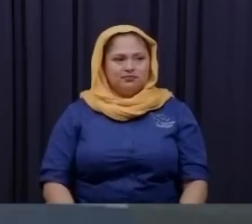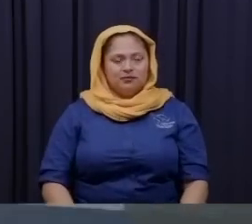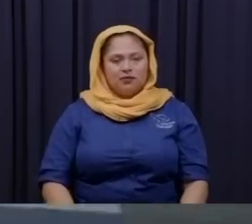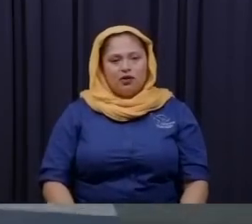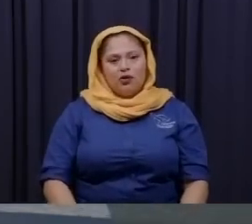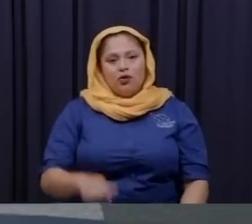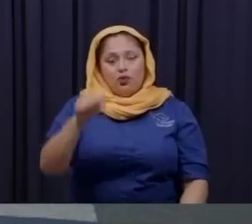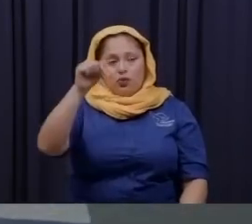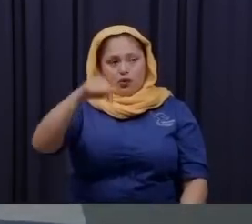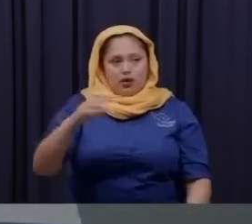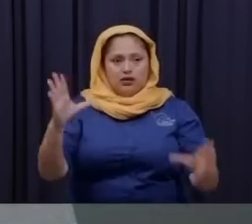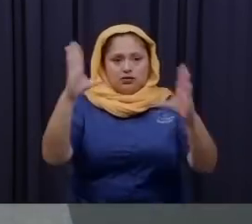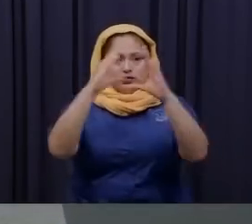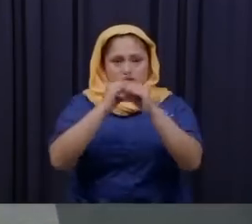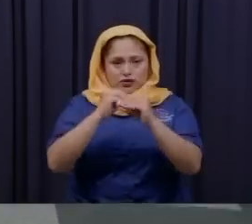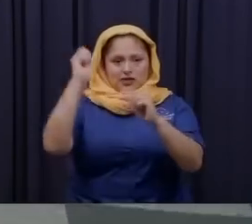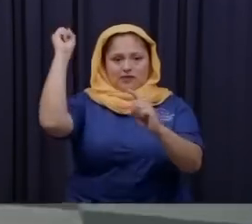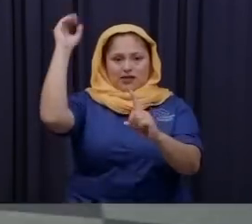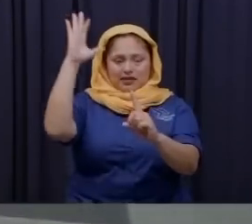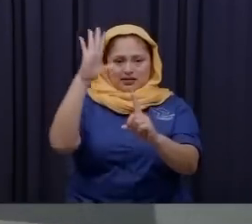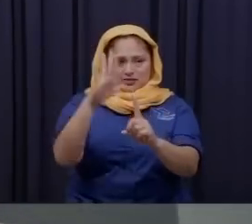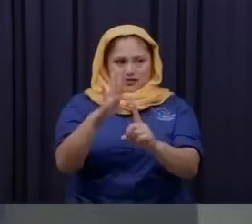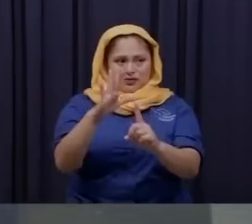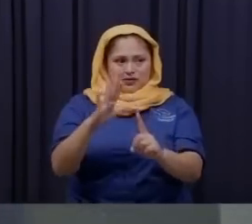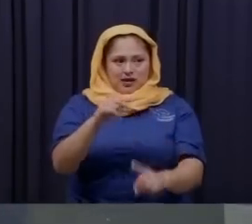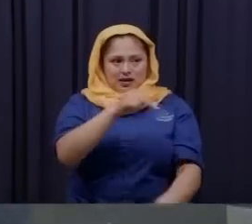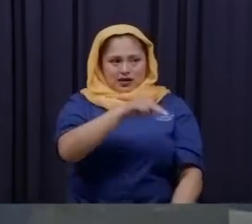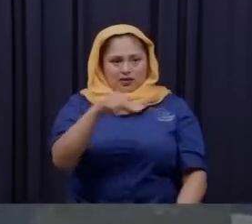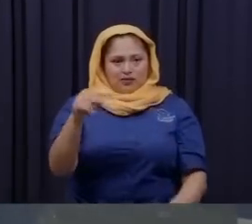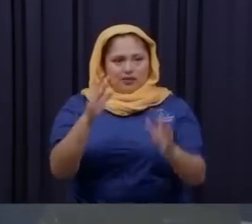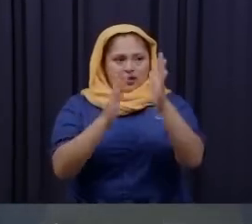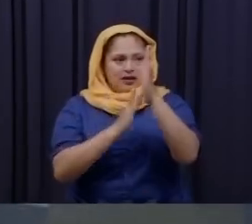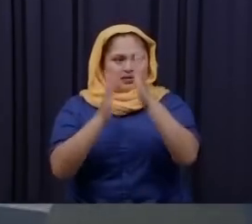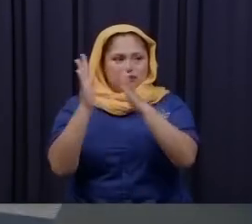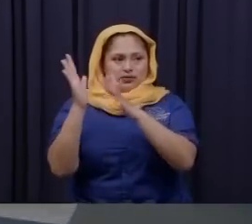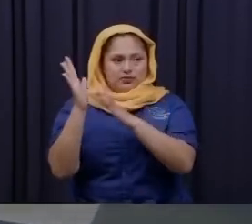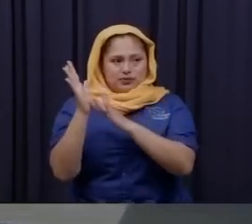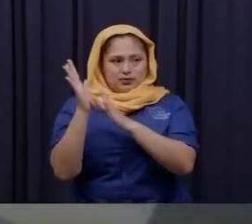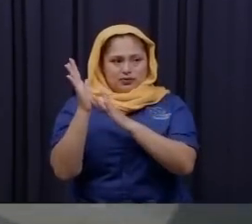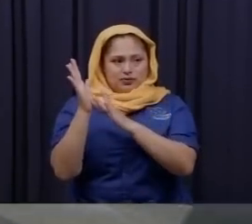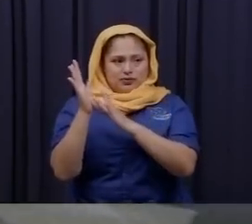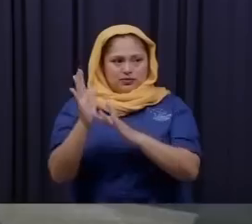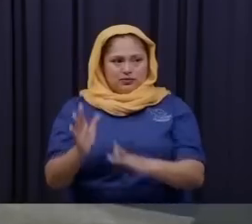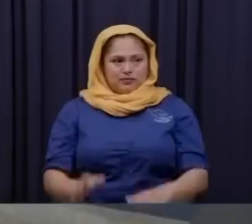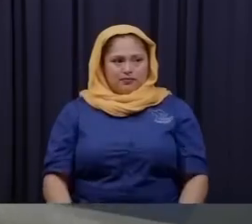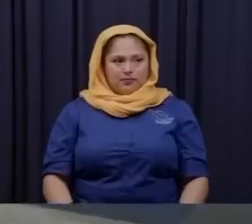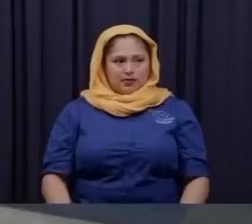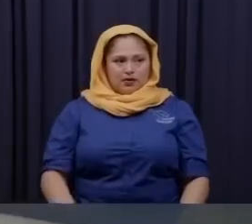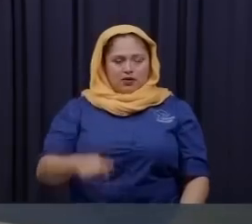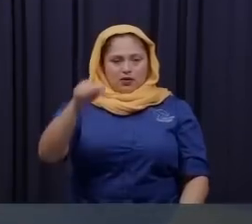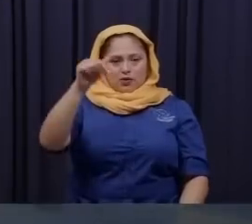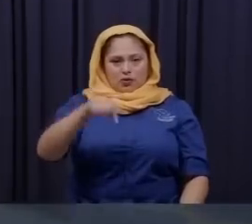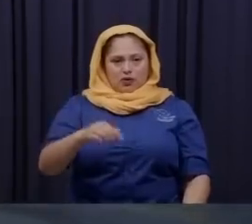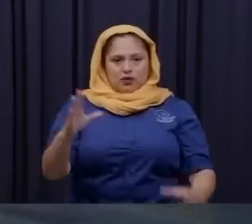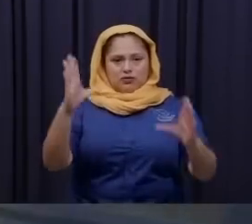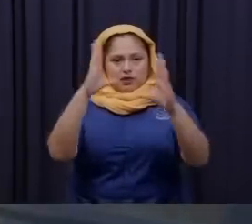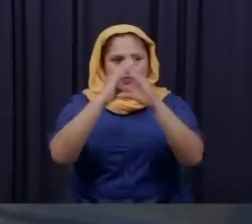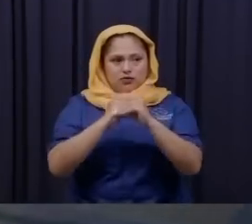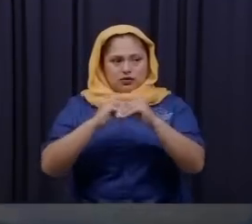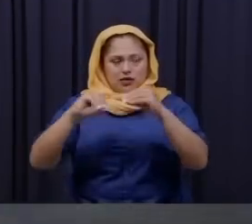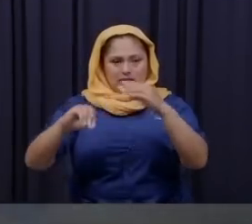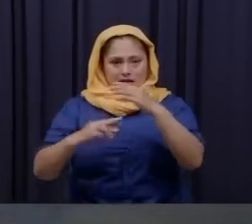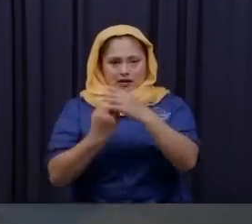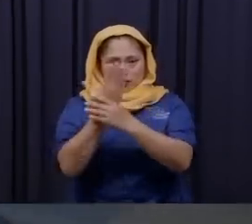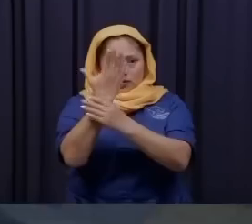Hoy es noche de bendición en el nombre de Jesús. Hoy es una noche de renuevo.